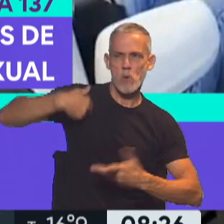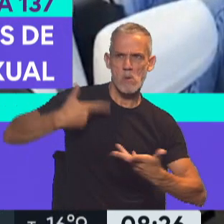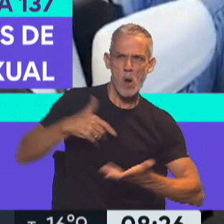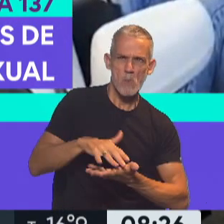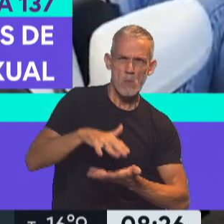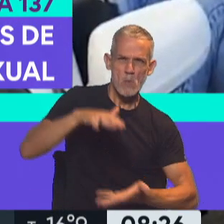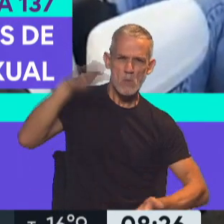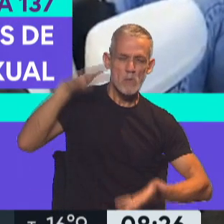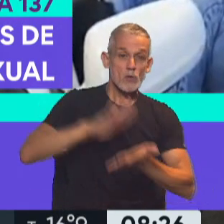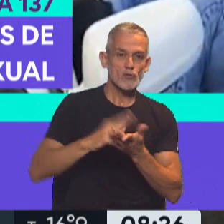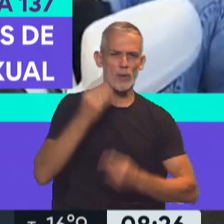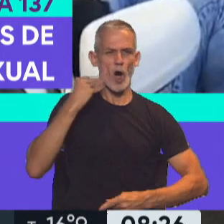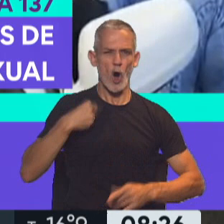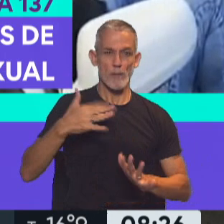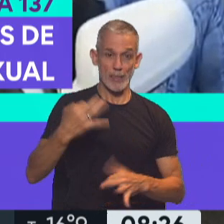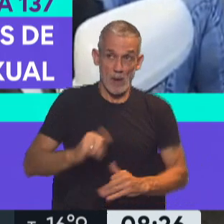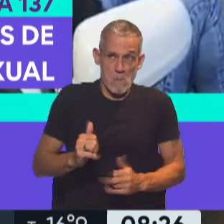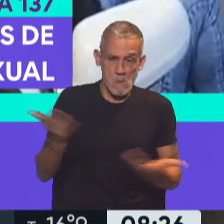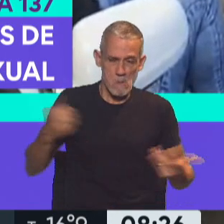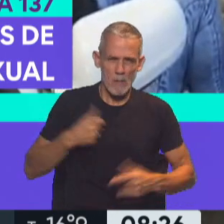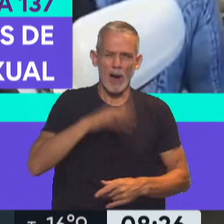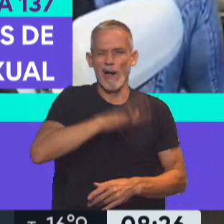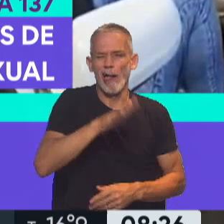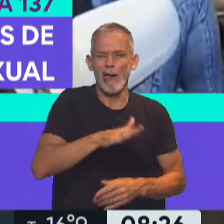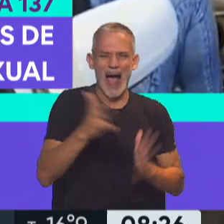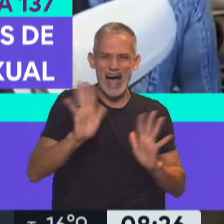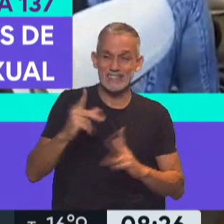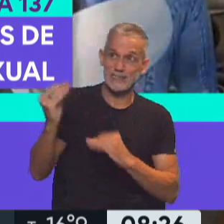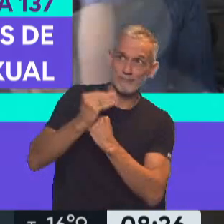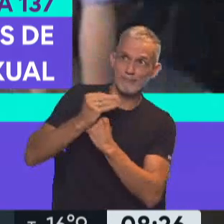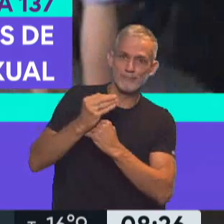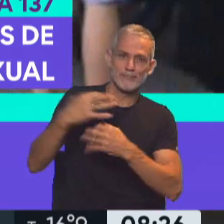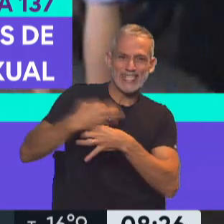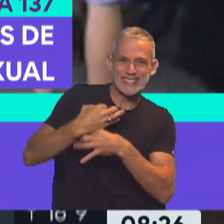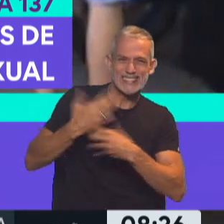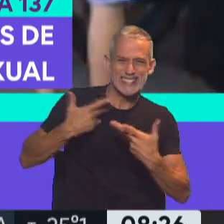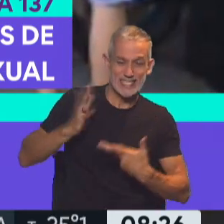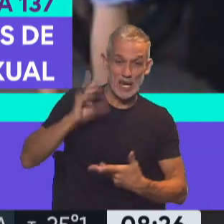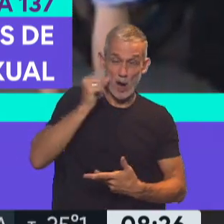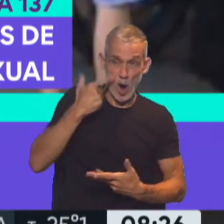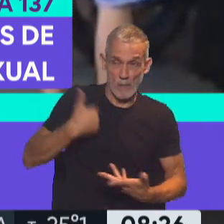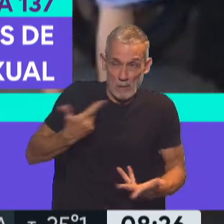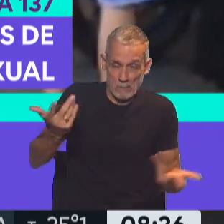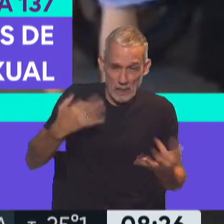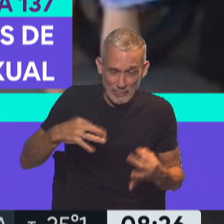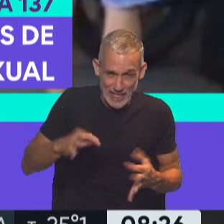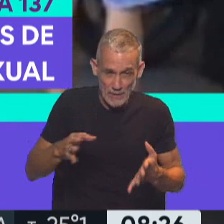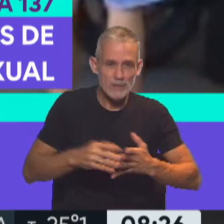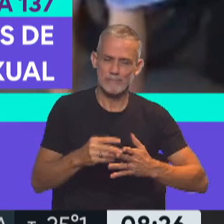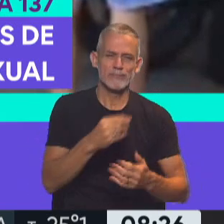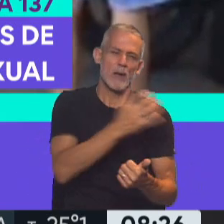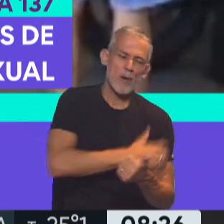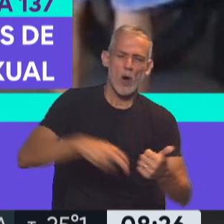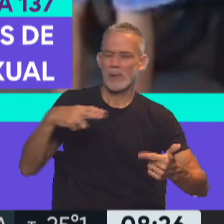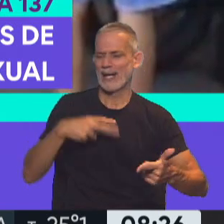vinculados a esto de la masculinidad, digamos, cierta forma de humillación, los modelos de crianza atraviesan, digamos, todas las clases